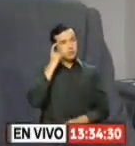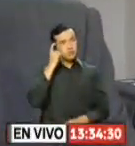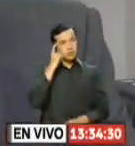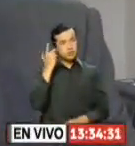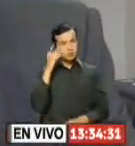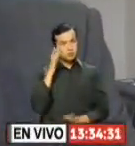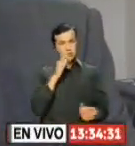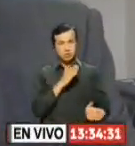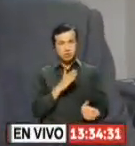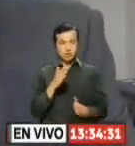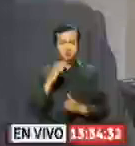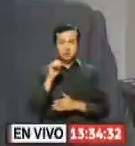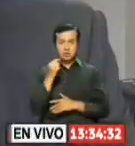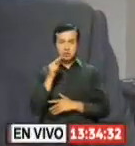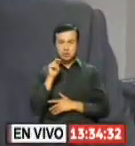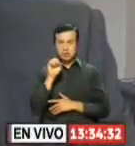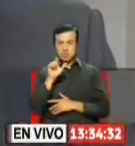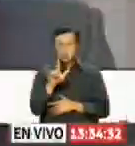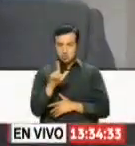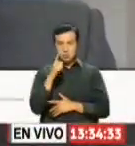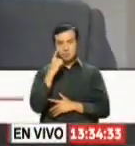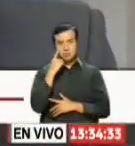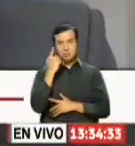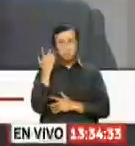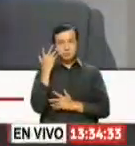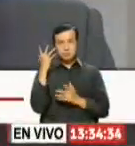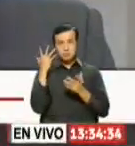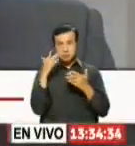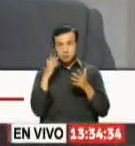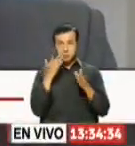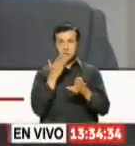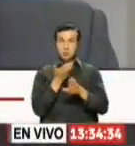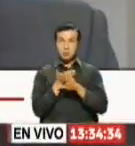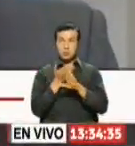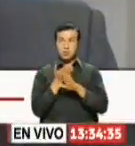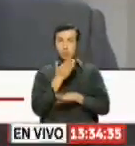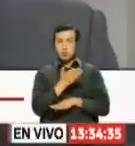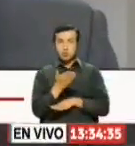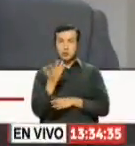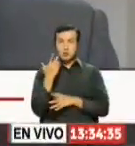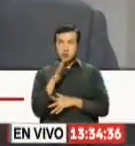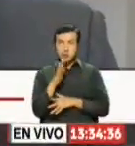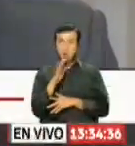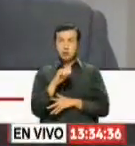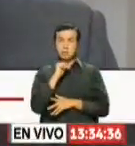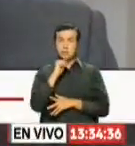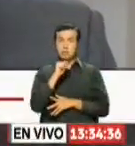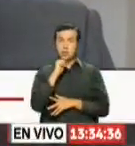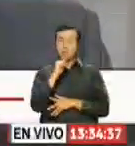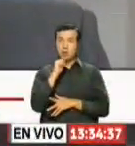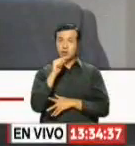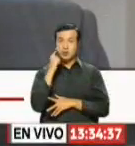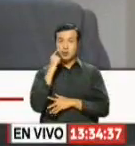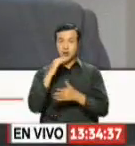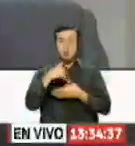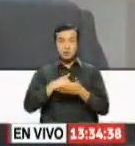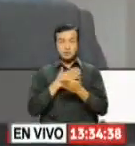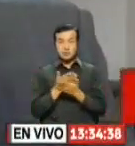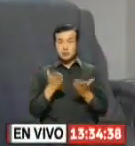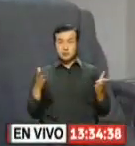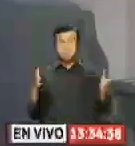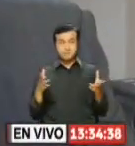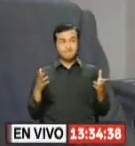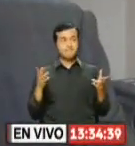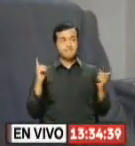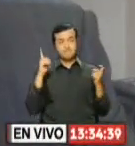últimamente la cámara de Giselle, o por lo menos tenían la expectativa de plantearla ahí, la hicieron, pero no tomaron en cuenta el acceso, porque no,